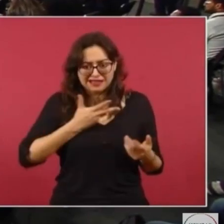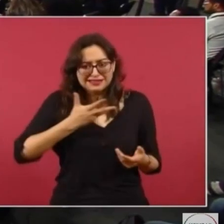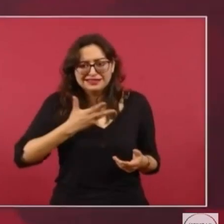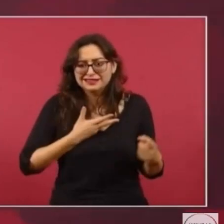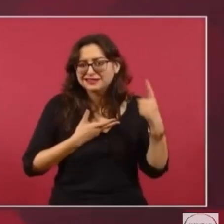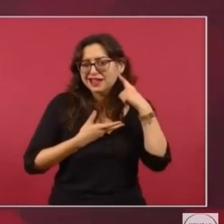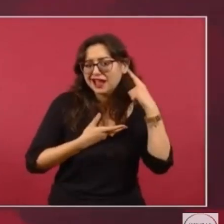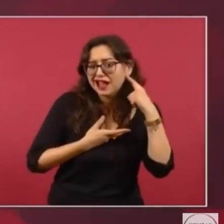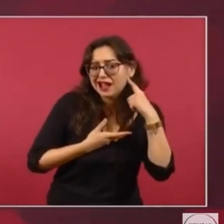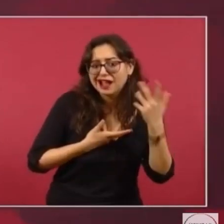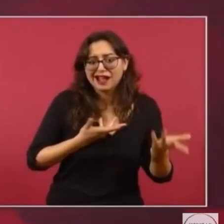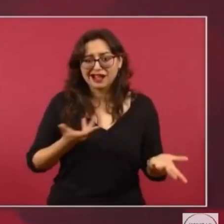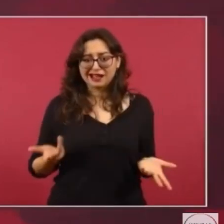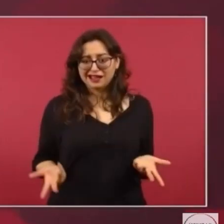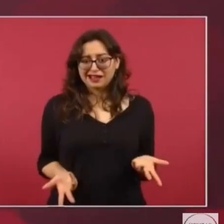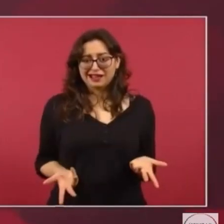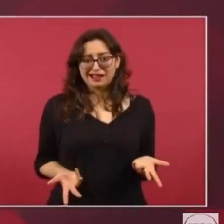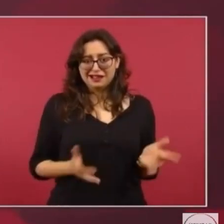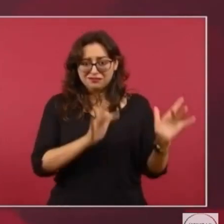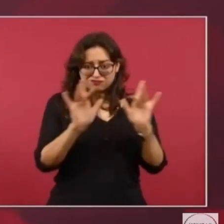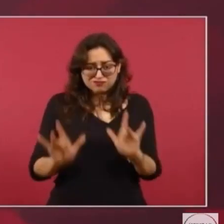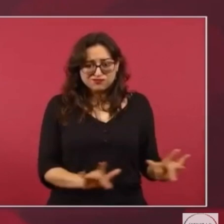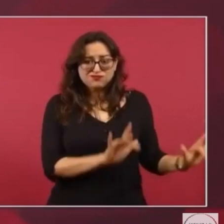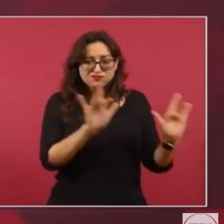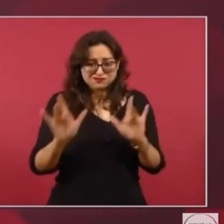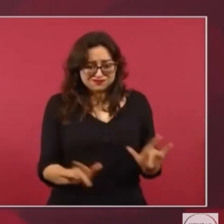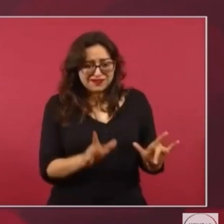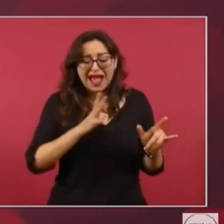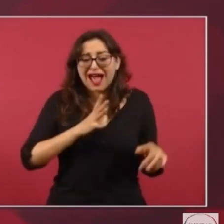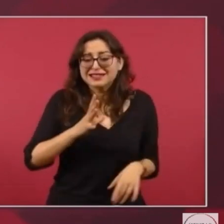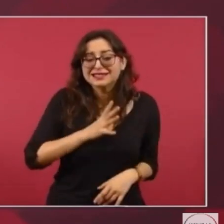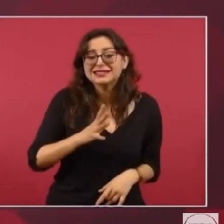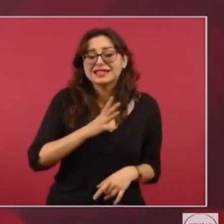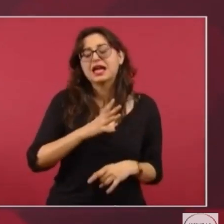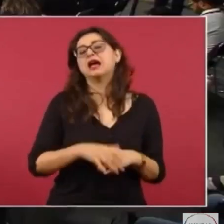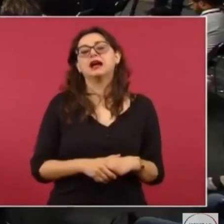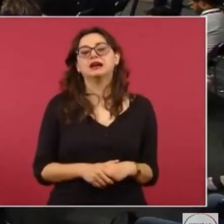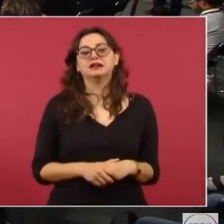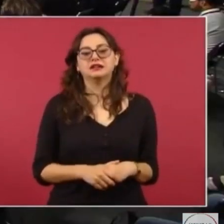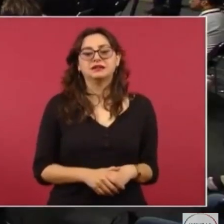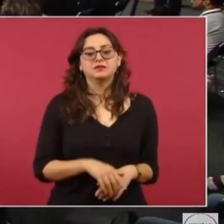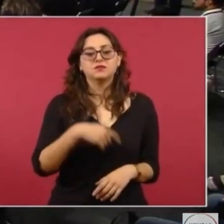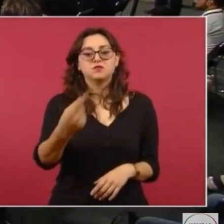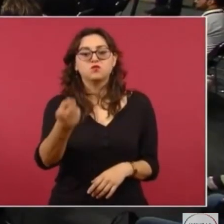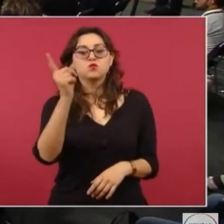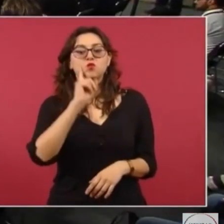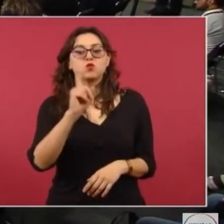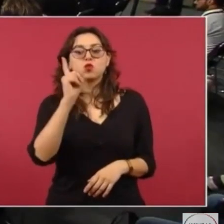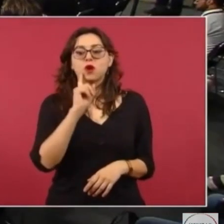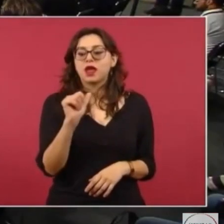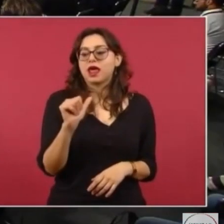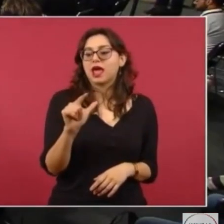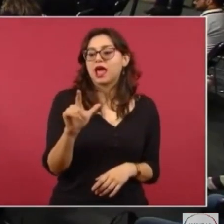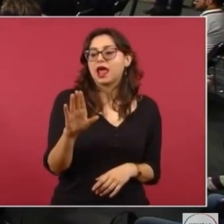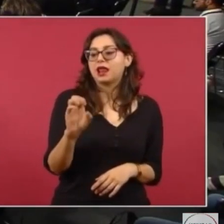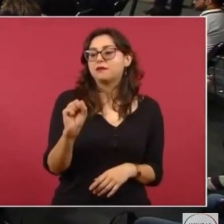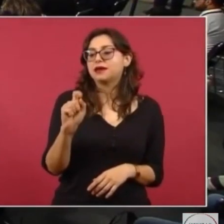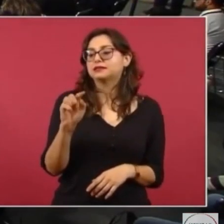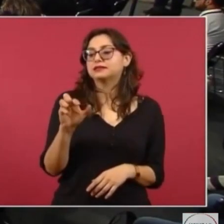hablándole también, diciendo: ya son las 12 del día,